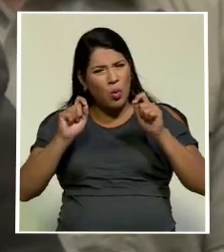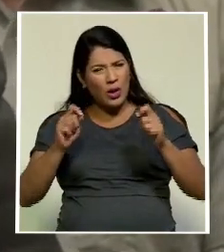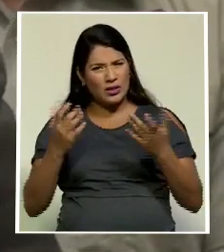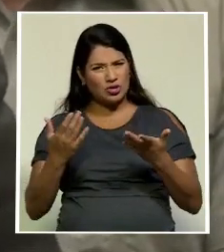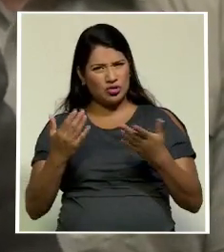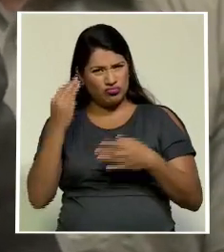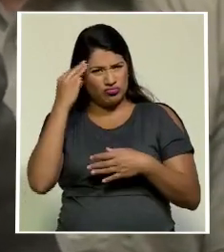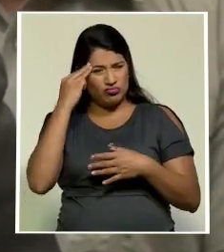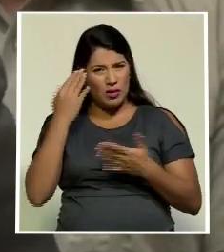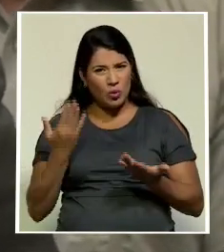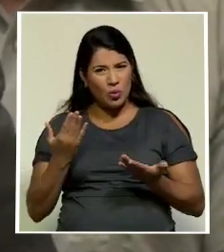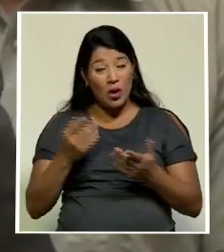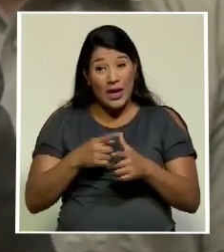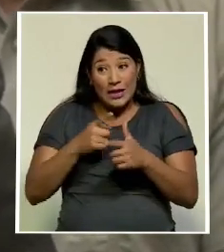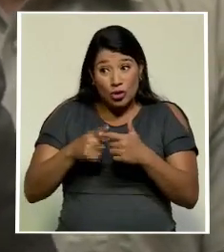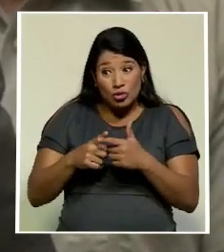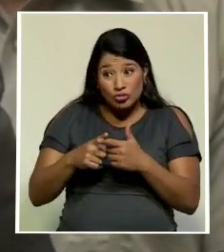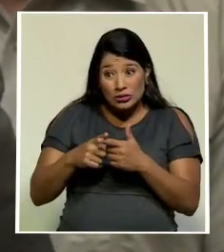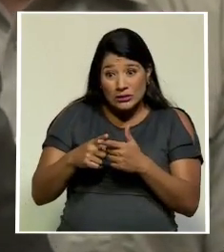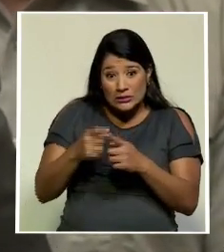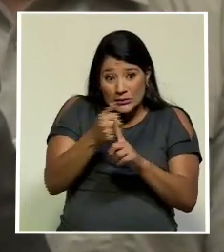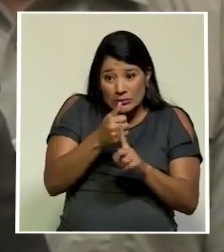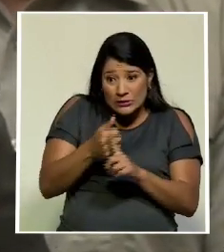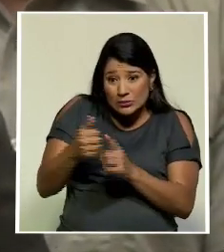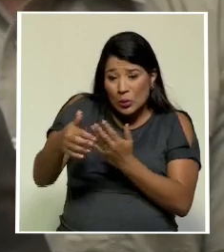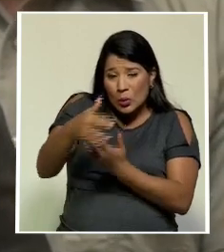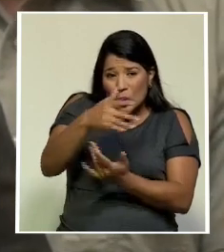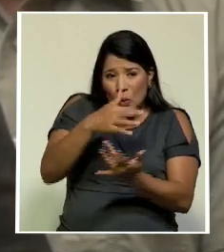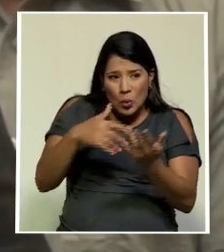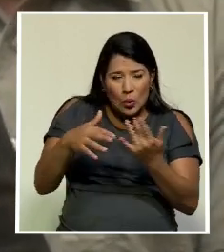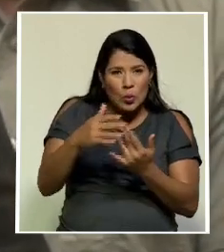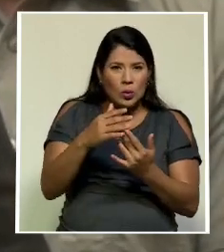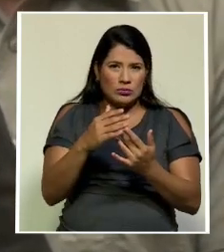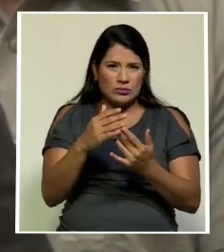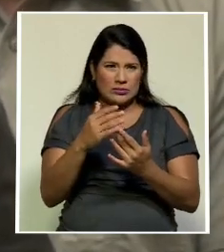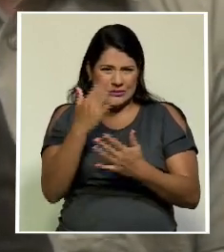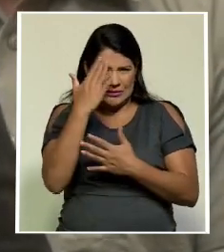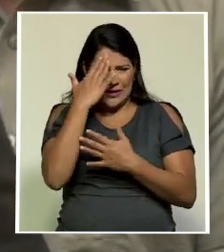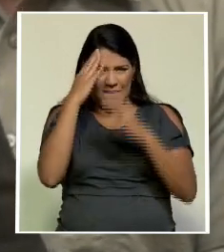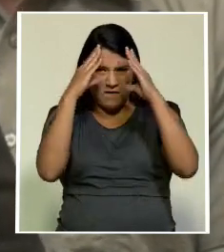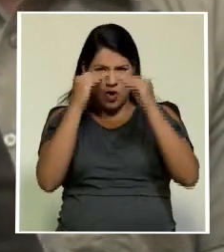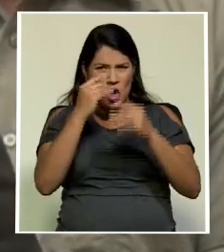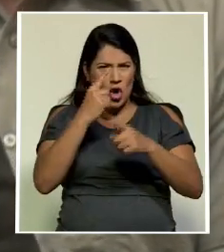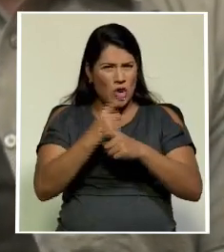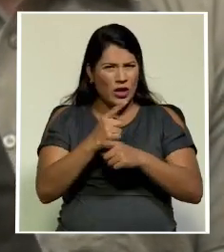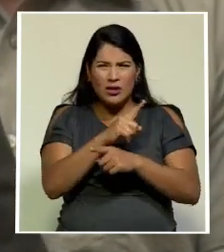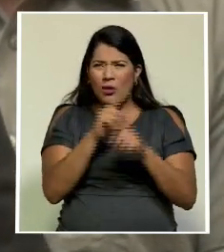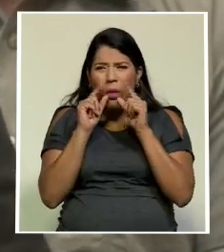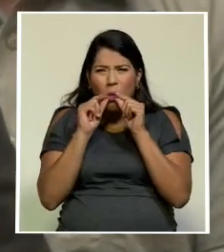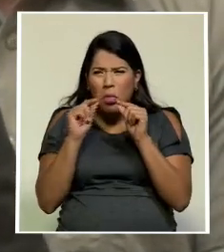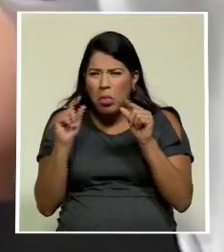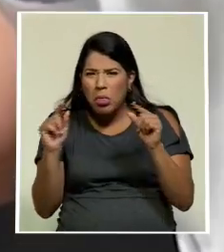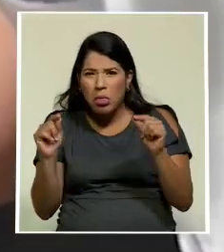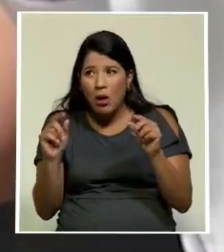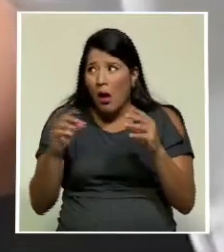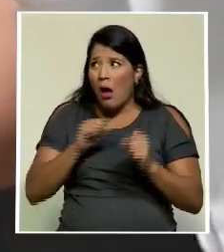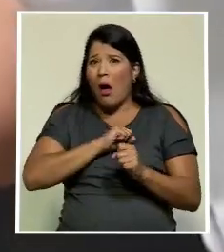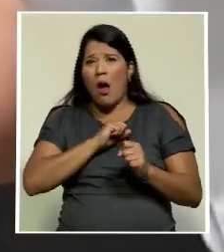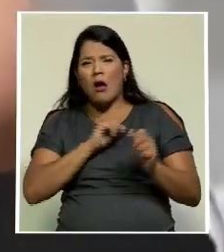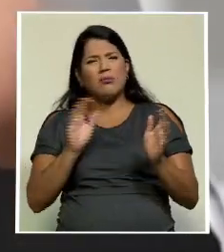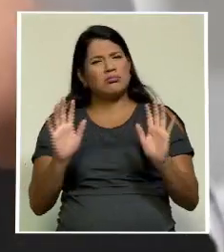Tenemos que, entre nosotros mismos, educarnos en esta materia y no difundir ni rumores ni cosas que asustan a la gente. A esta